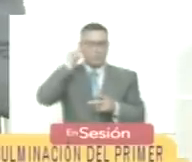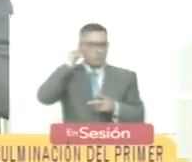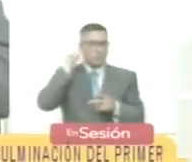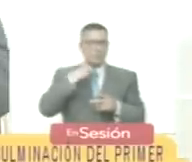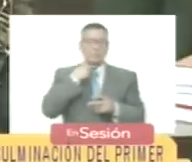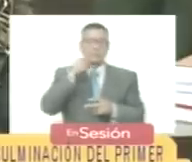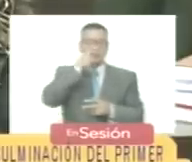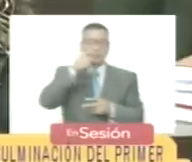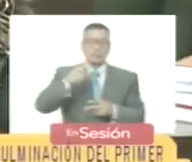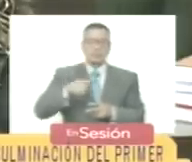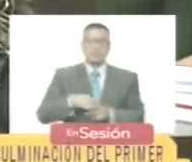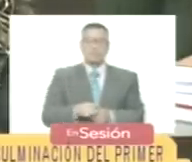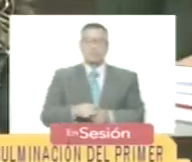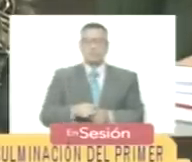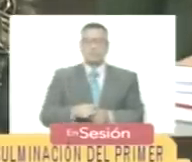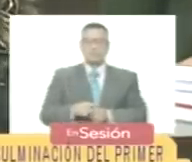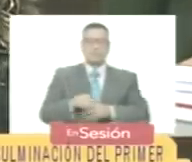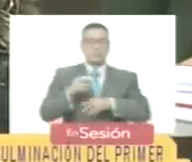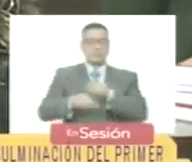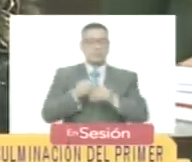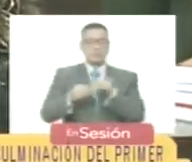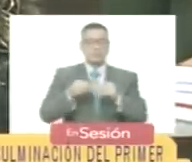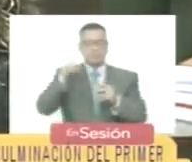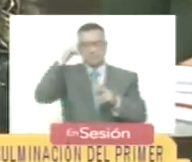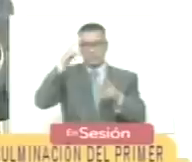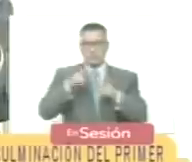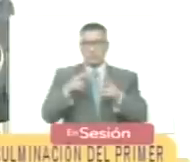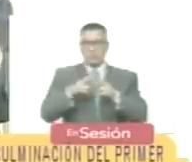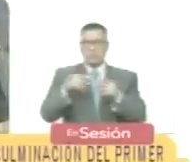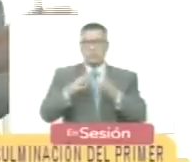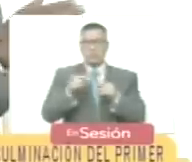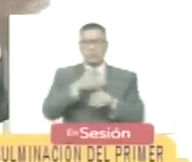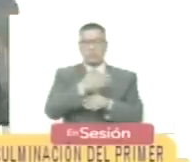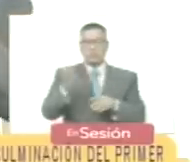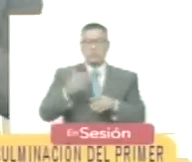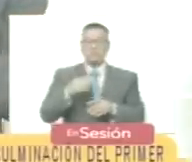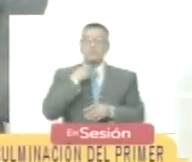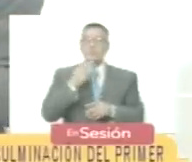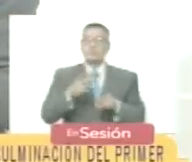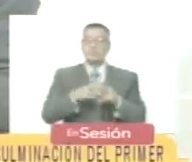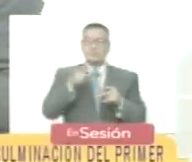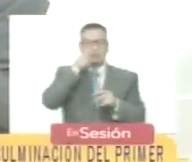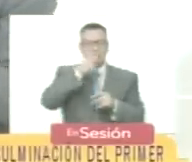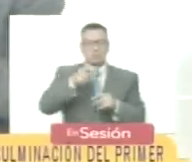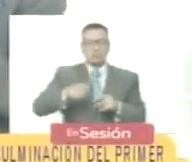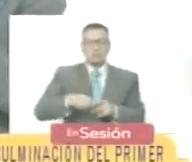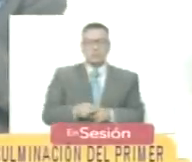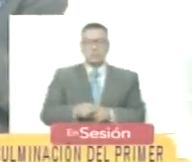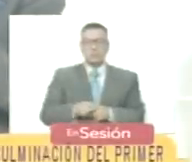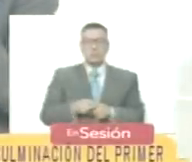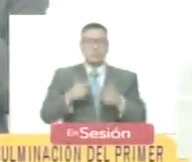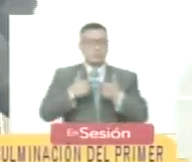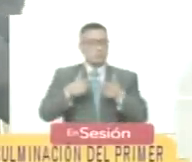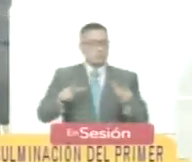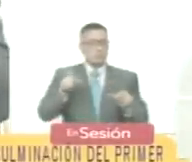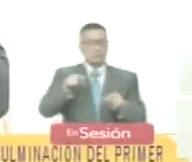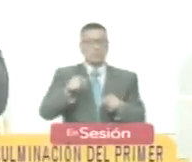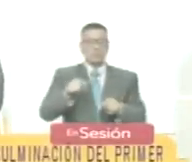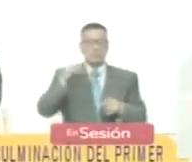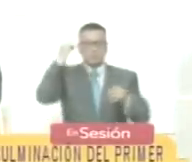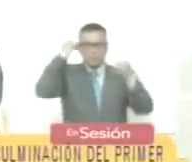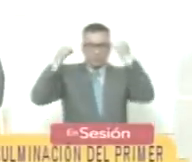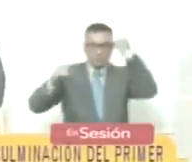del pueblo. Y por la condición que reconozco en ustedes de voceros y voceras del pueblo, independientemente de la